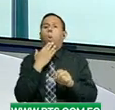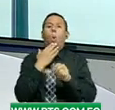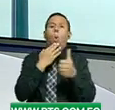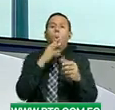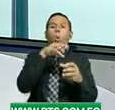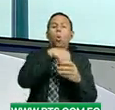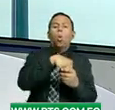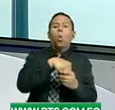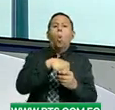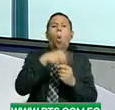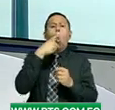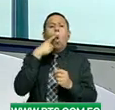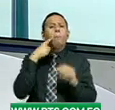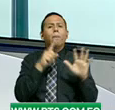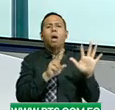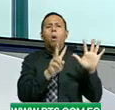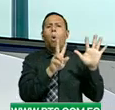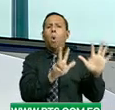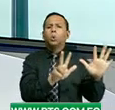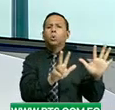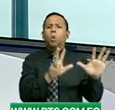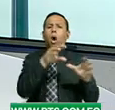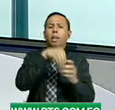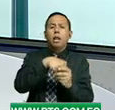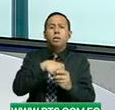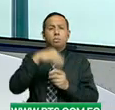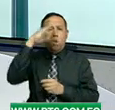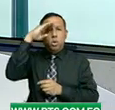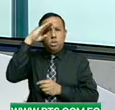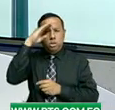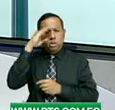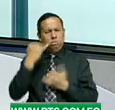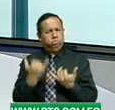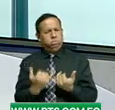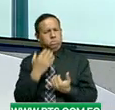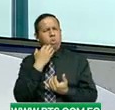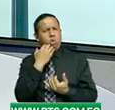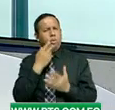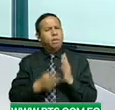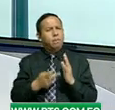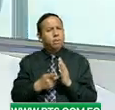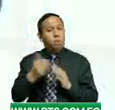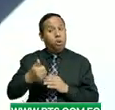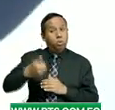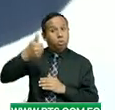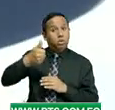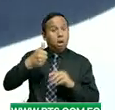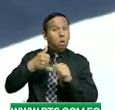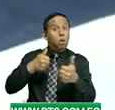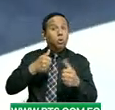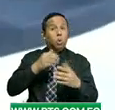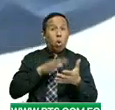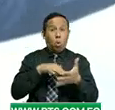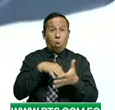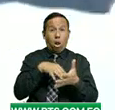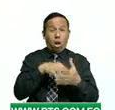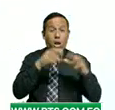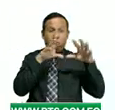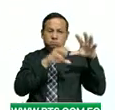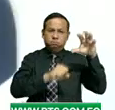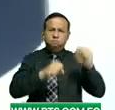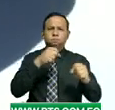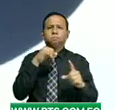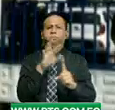Escuela Superior de Policía. Las autoridades investigan el hecho. En un poco más de